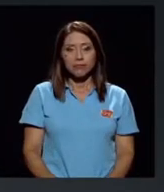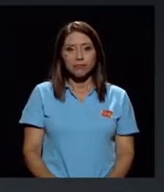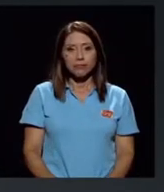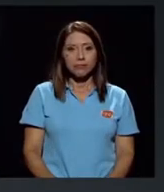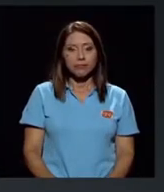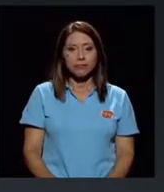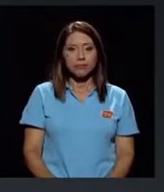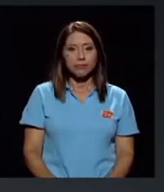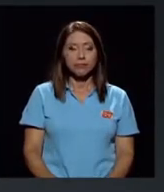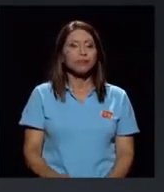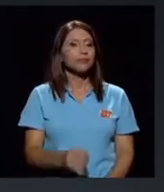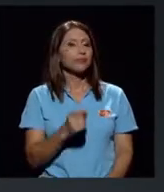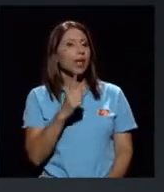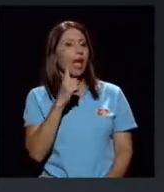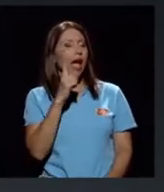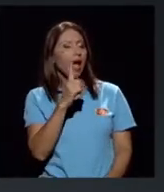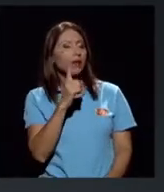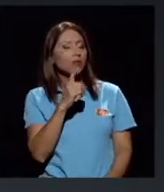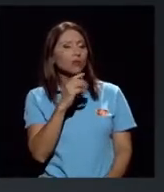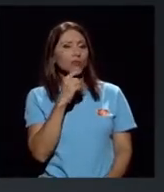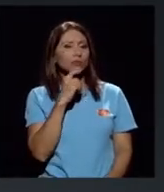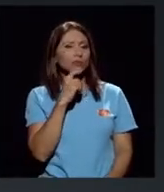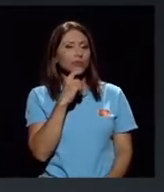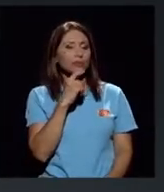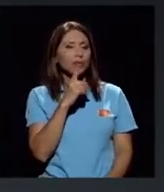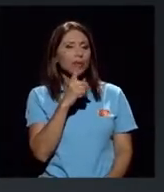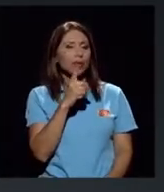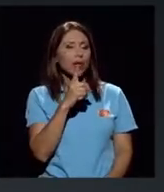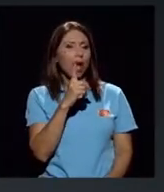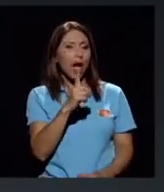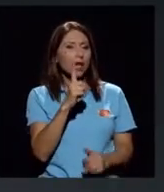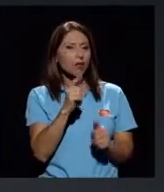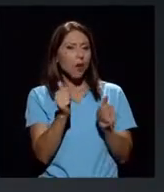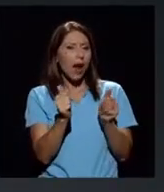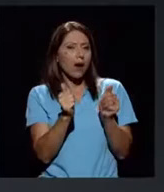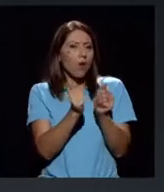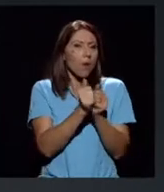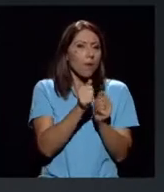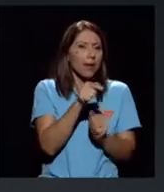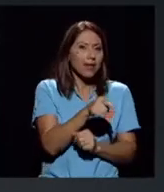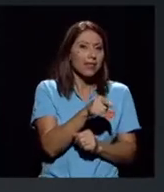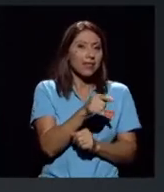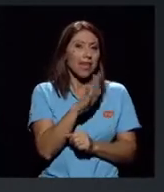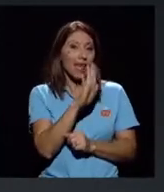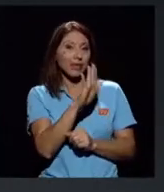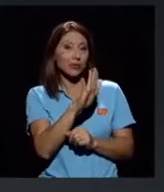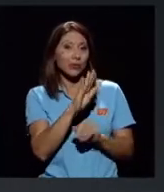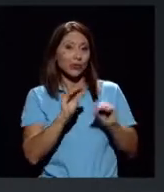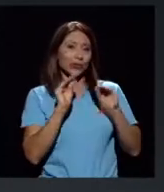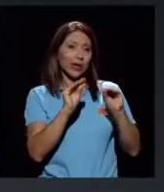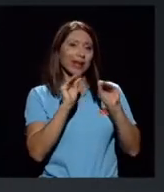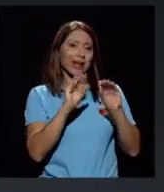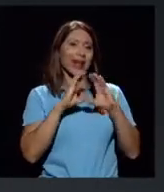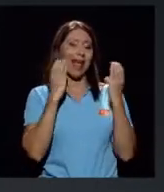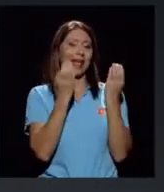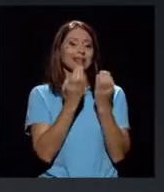hay un acompañante de ese aspecto y en sus clases de macroeconomía